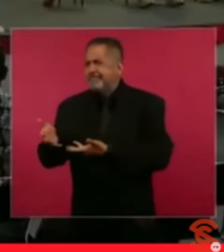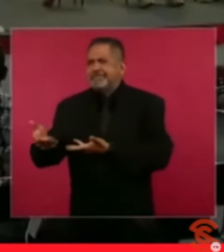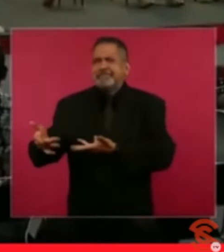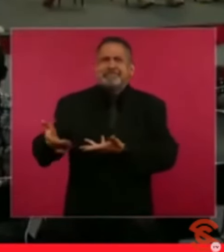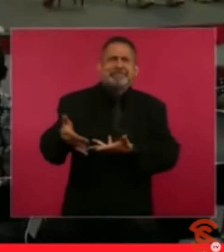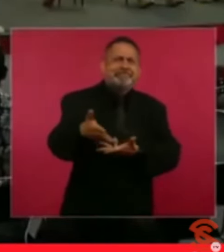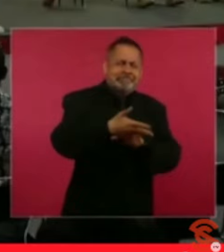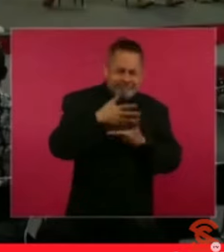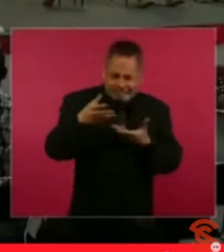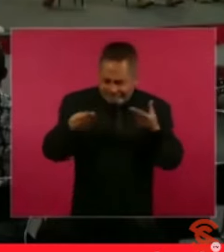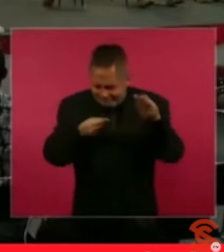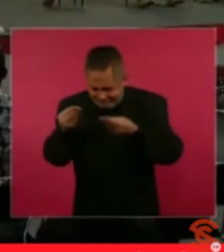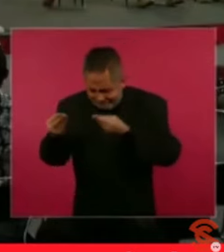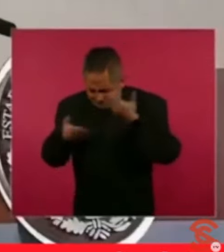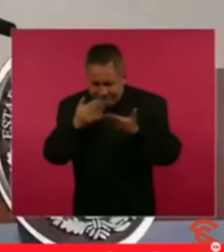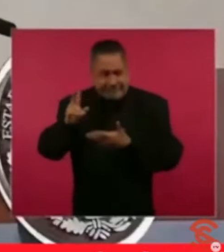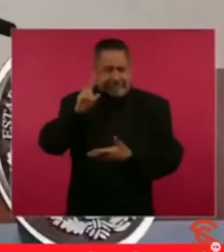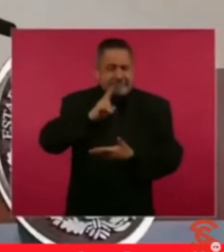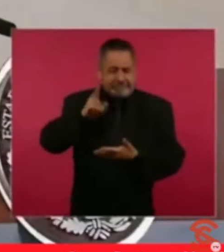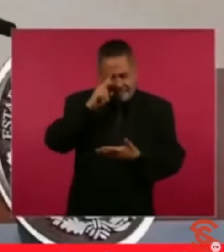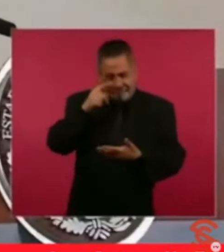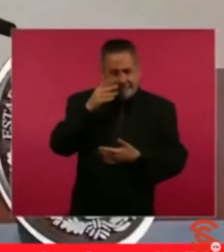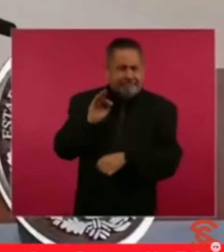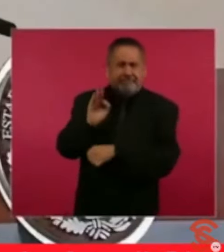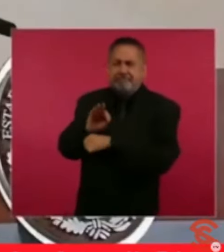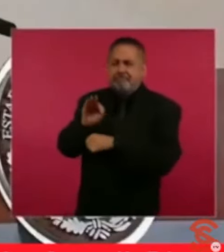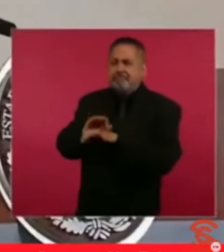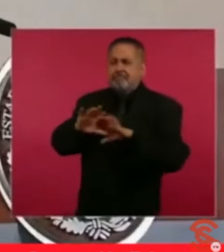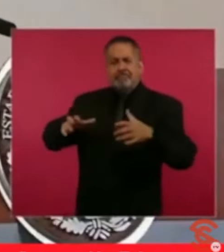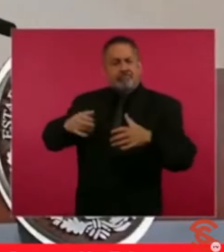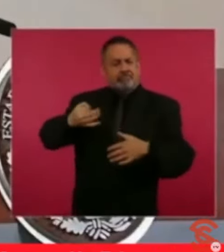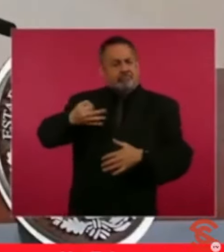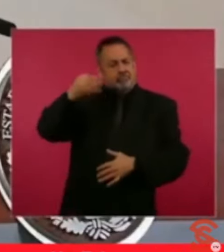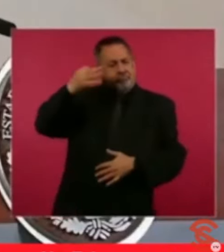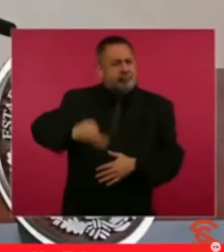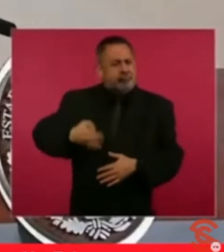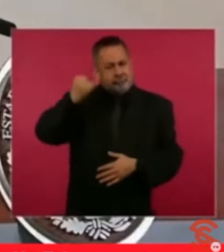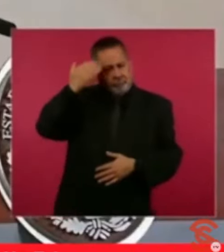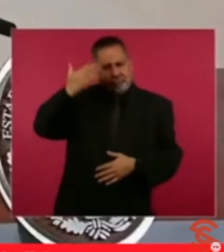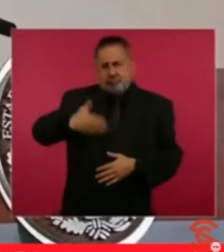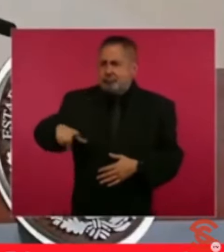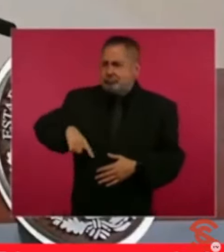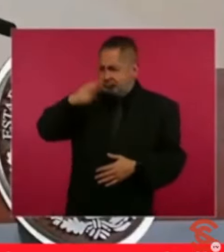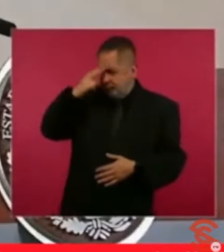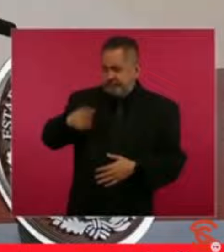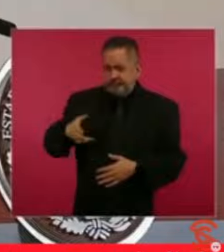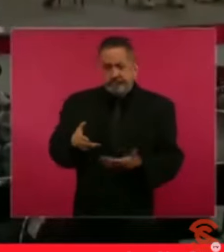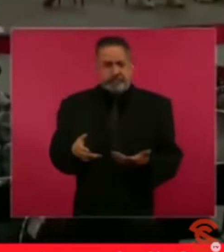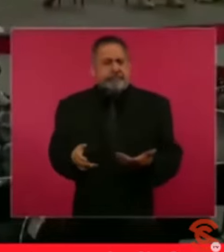y proteger en todo momento la dignidad del Estado mexicano,